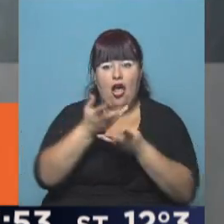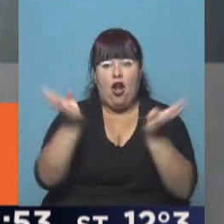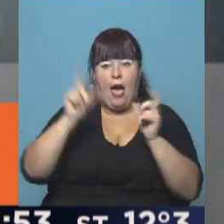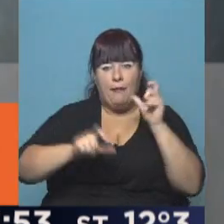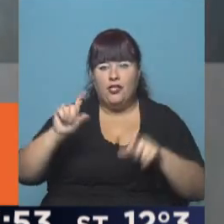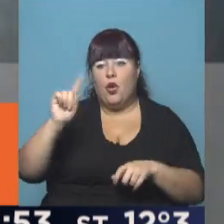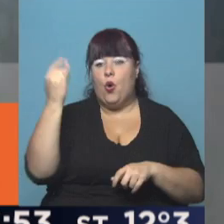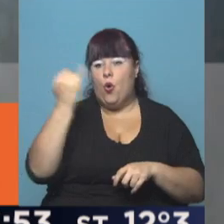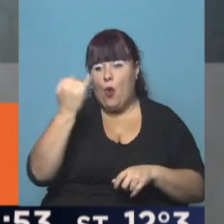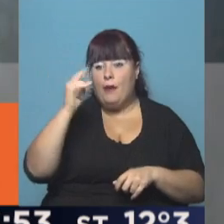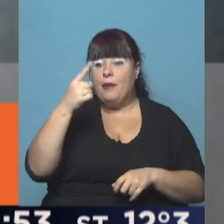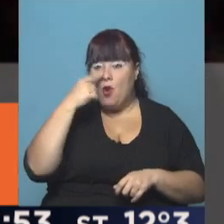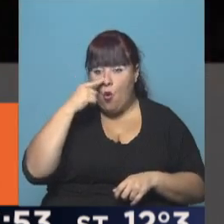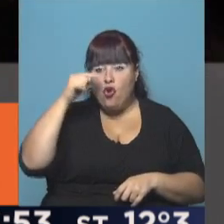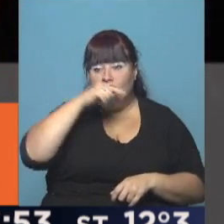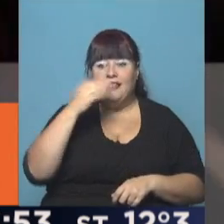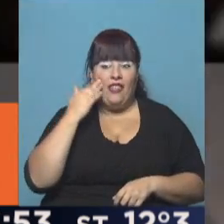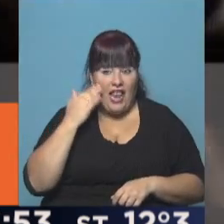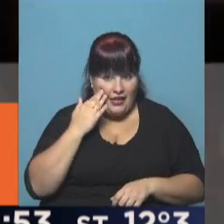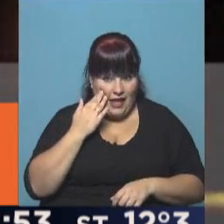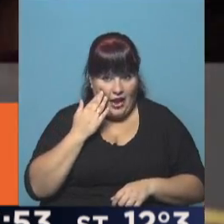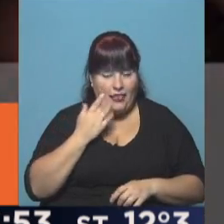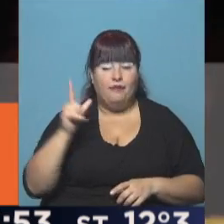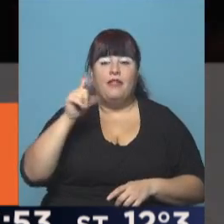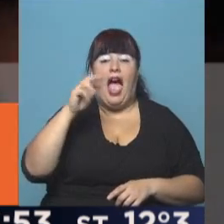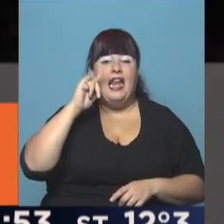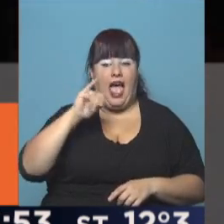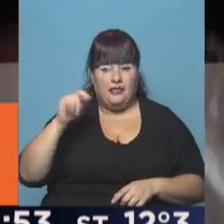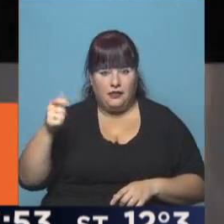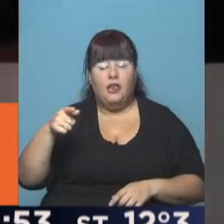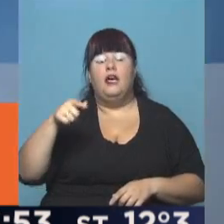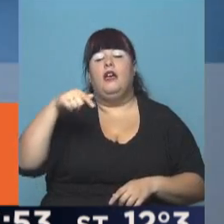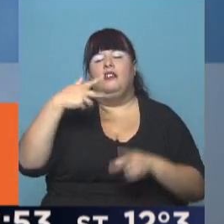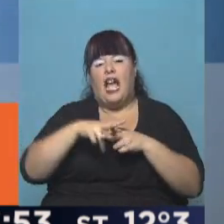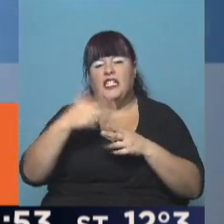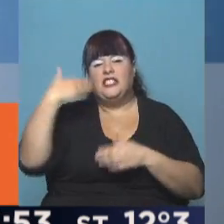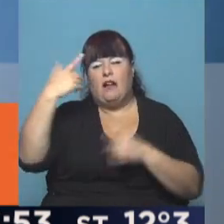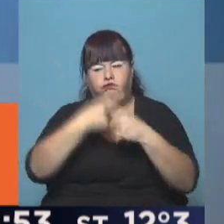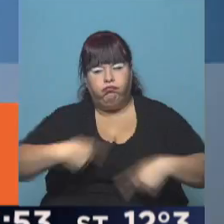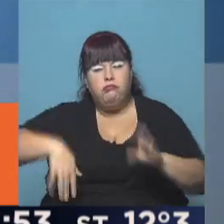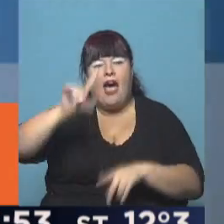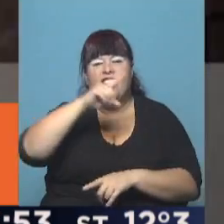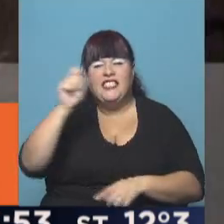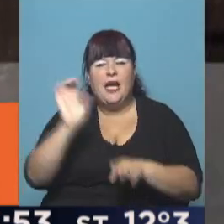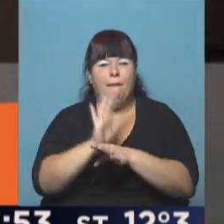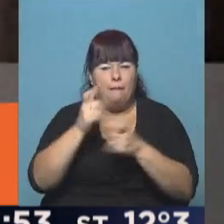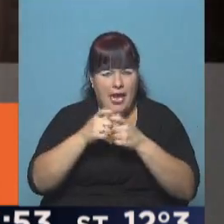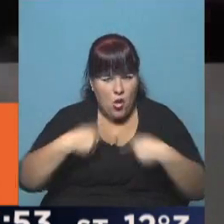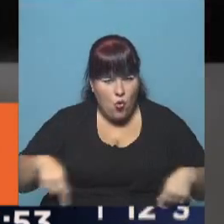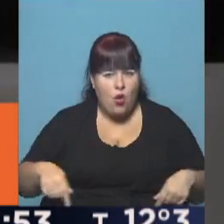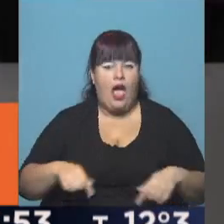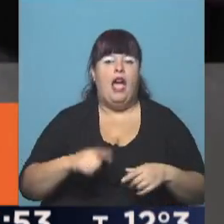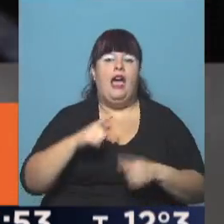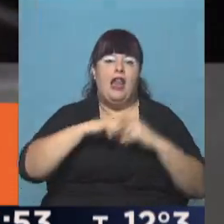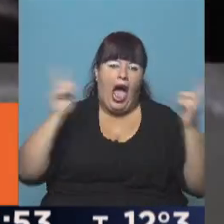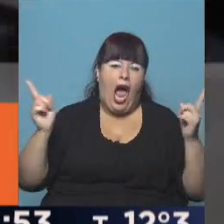el jueves 1 de junio a las 7 de la tarde en la Alianza. Hay talleres, hay charlas, hay mucho para descubrir, más de 100 obras cinematográficas, entre